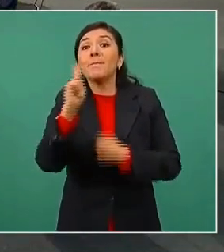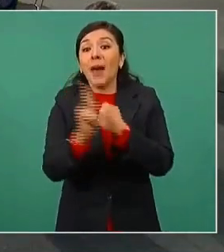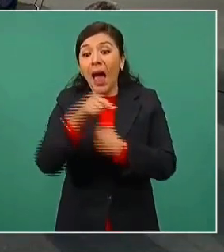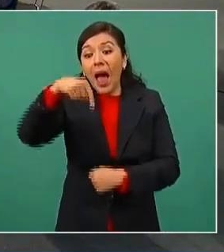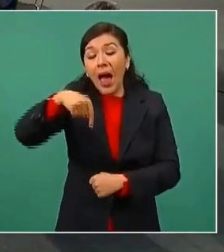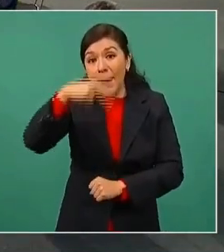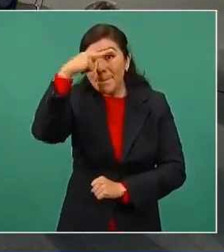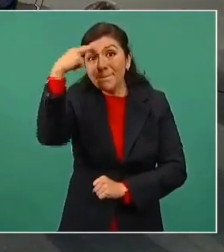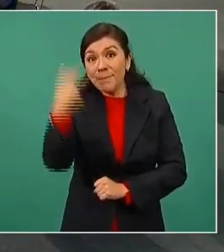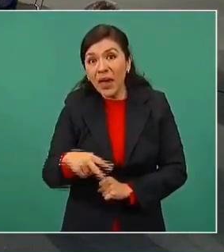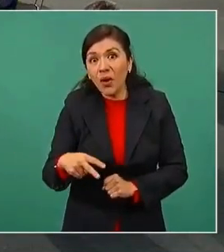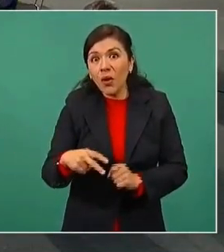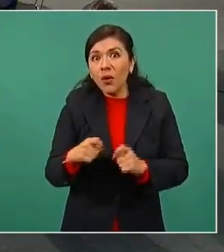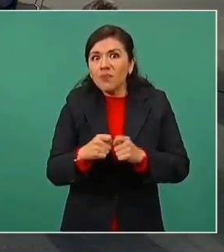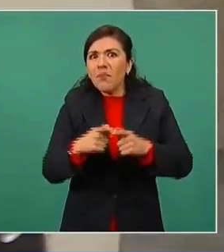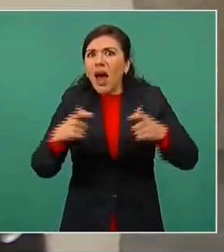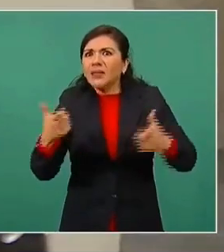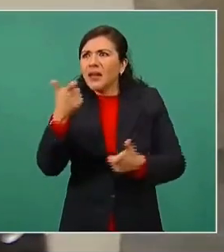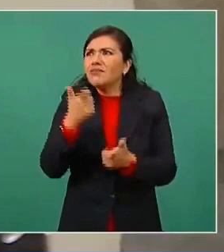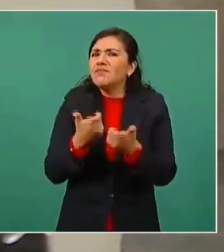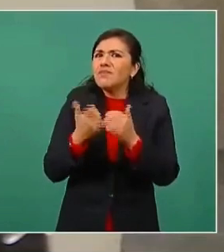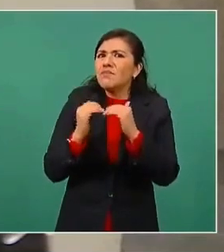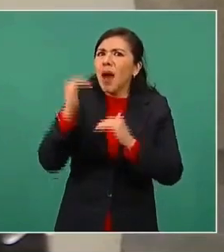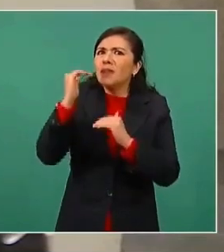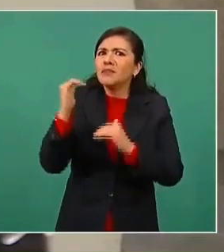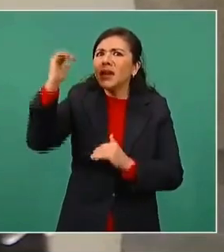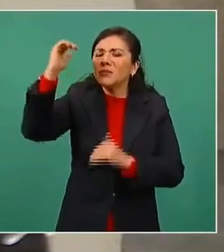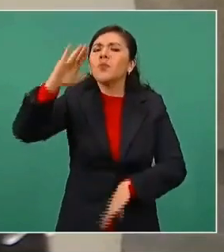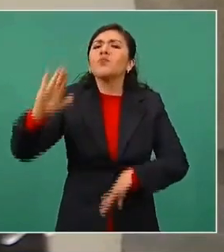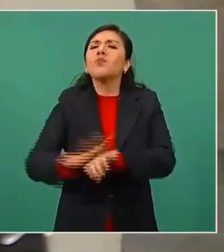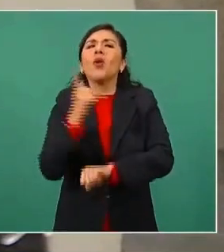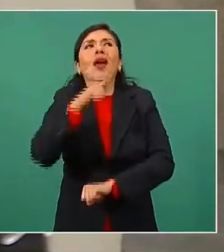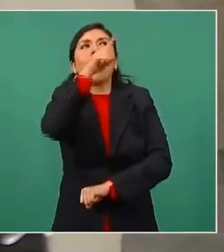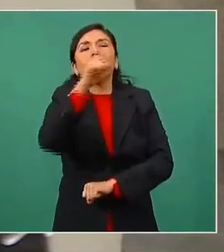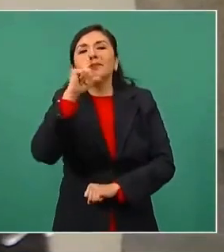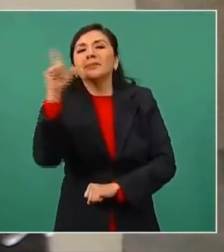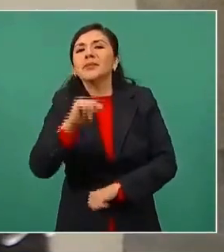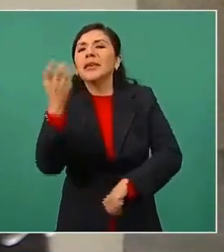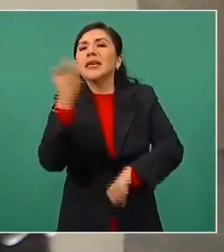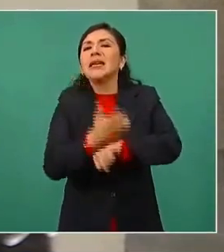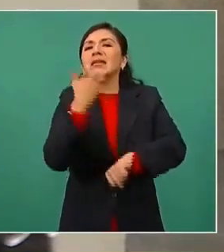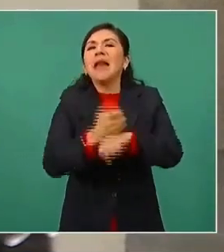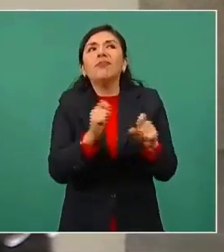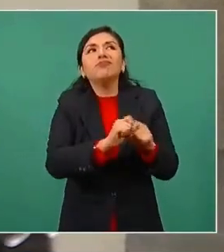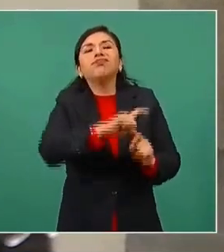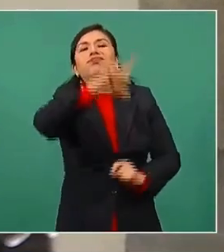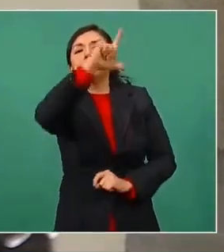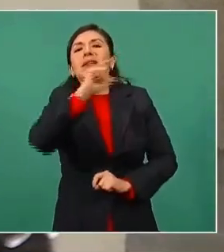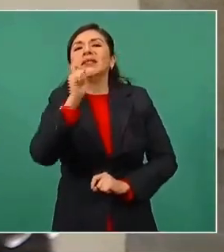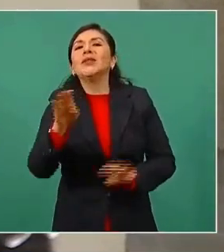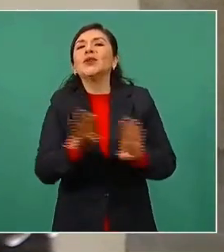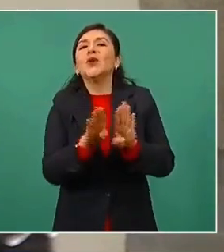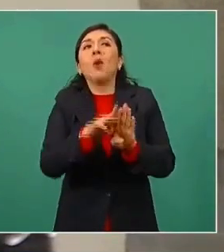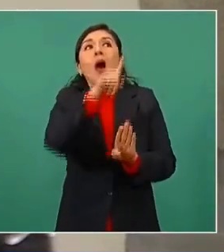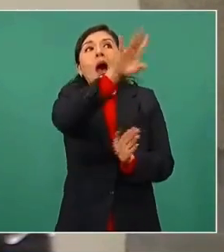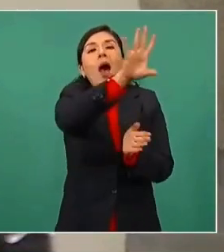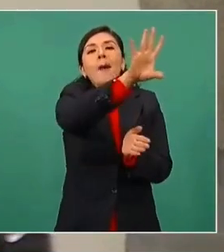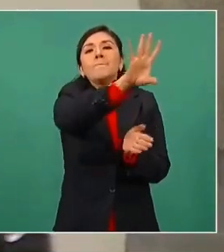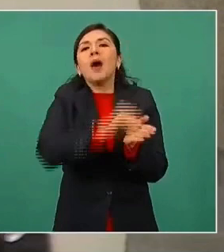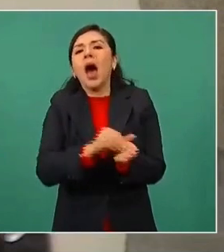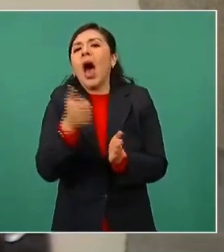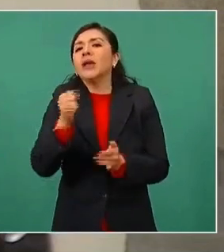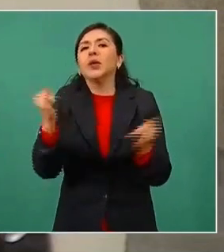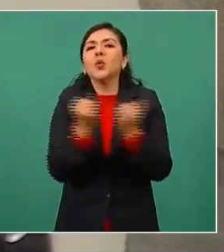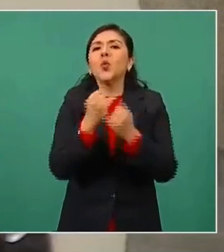país se genera por el comportamiento económico de los Estados Unidos, es decir, un efecto dominó en todo el